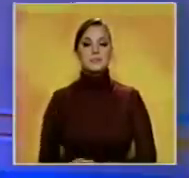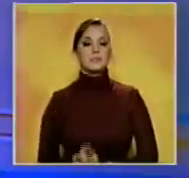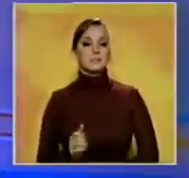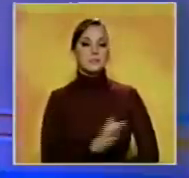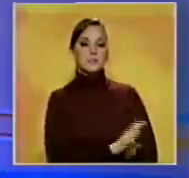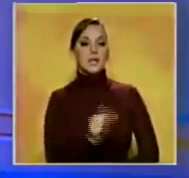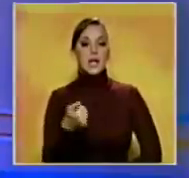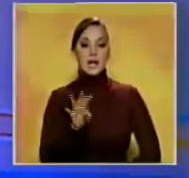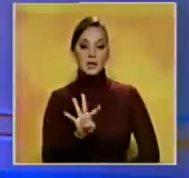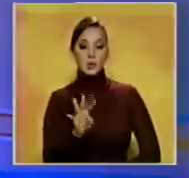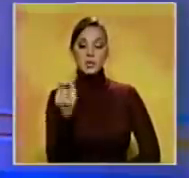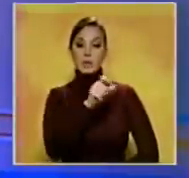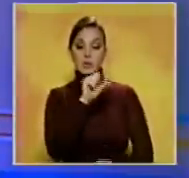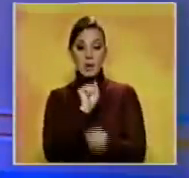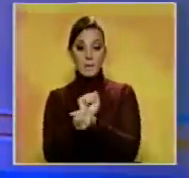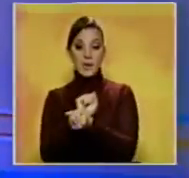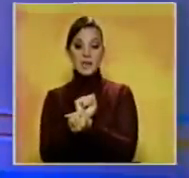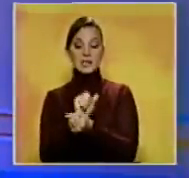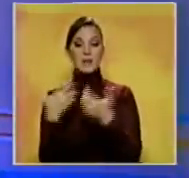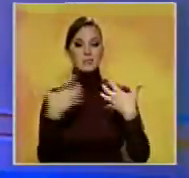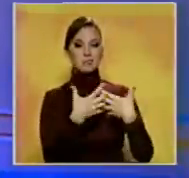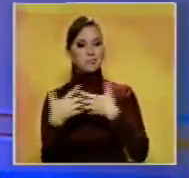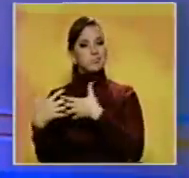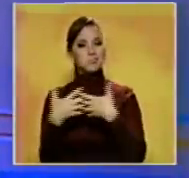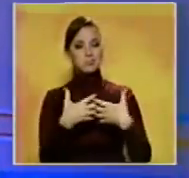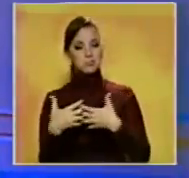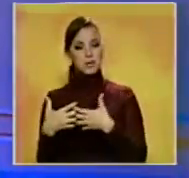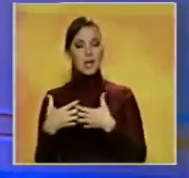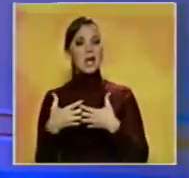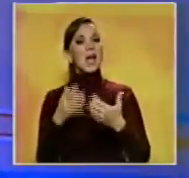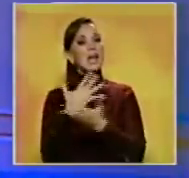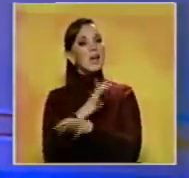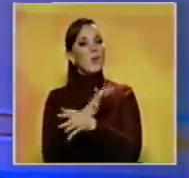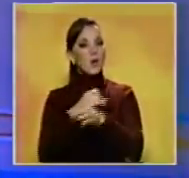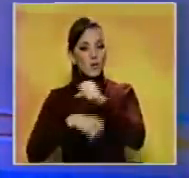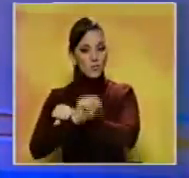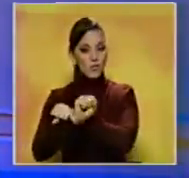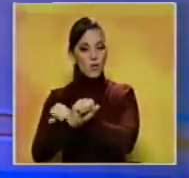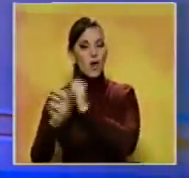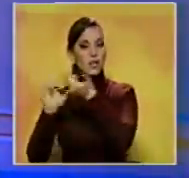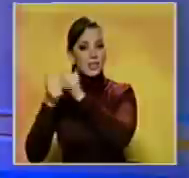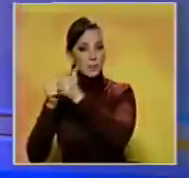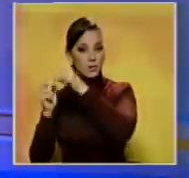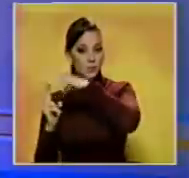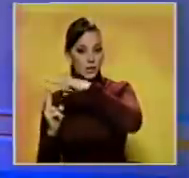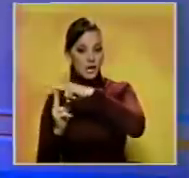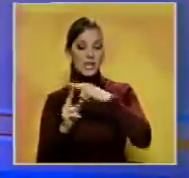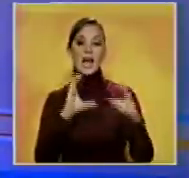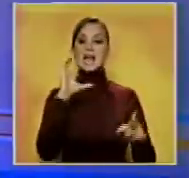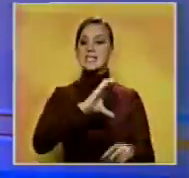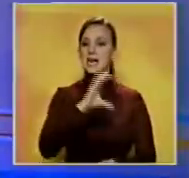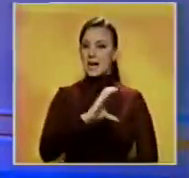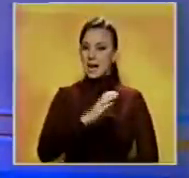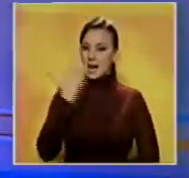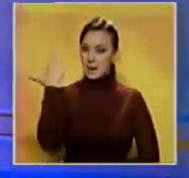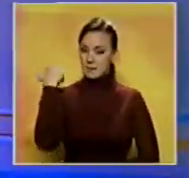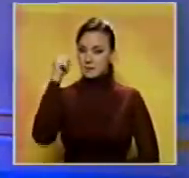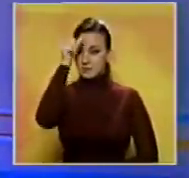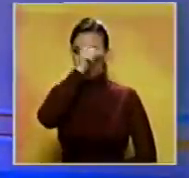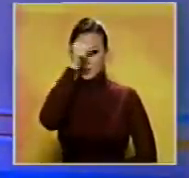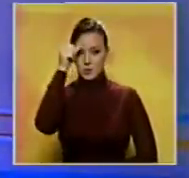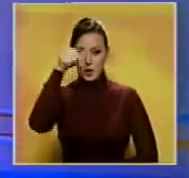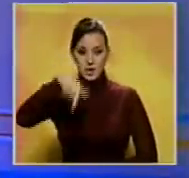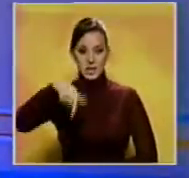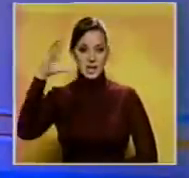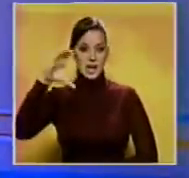14 detenido fue el saldo por una riña suscitada en el juego de fútbol entre el deportivo táchira y el Caracas Fútbol Club el pasado domingo